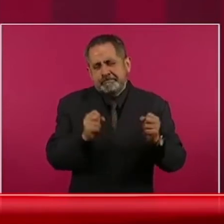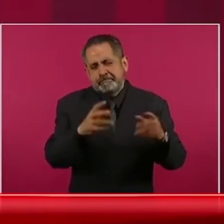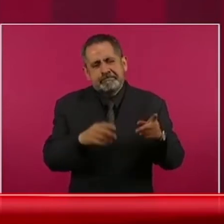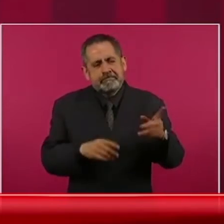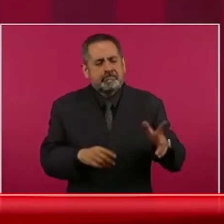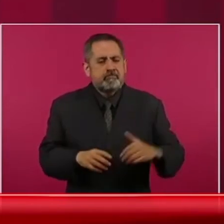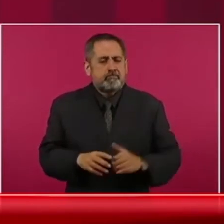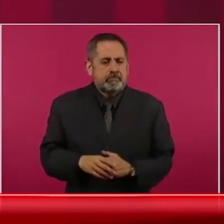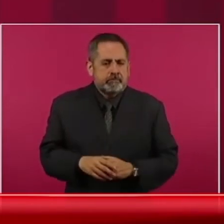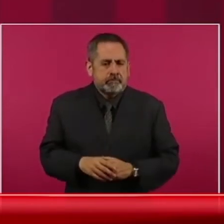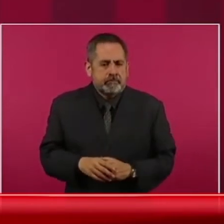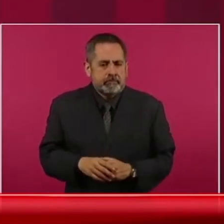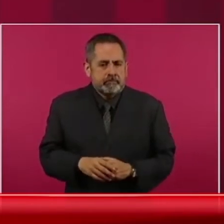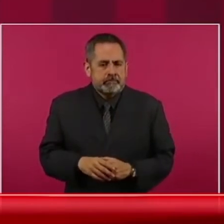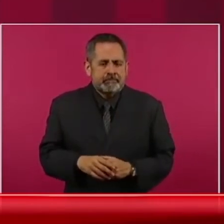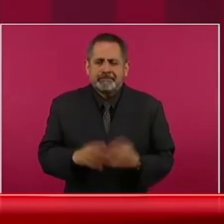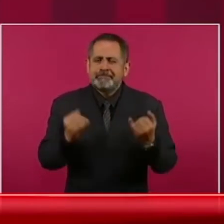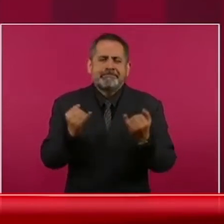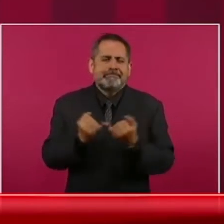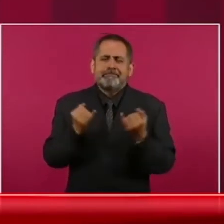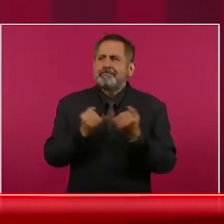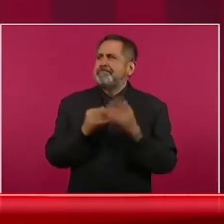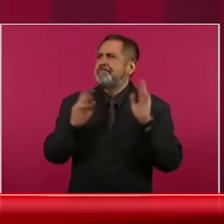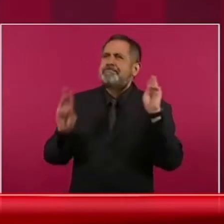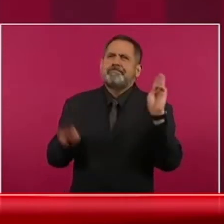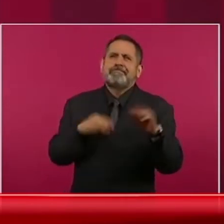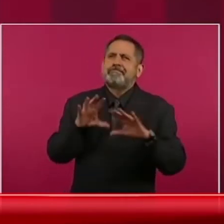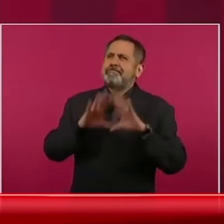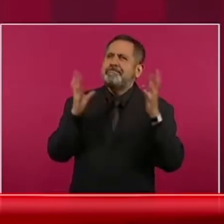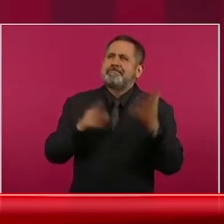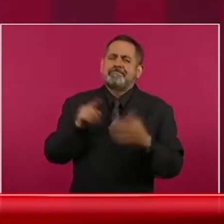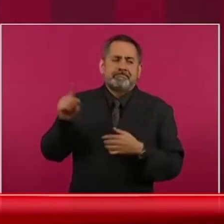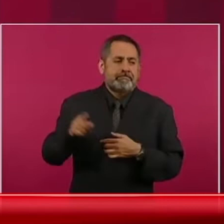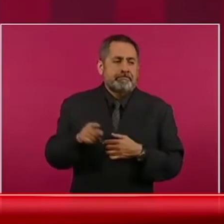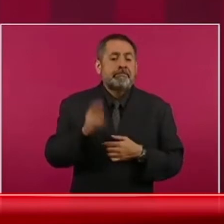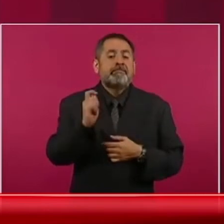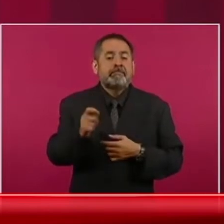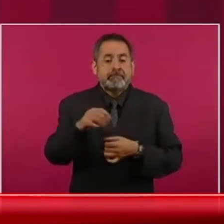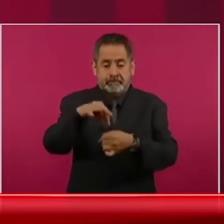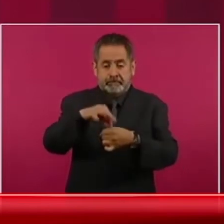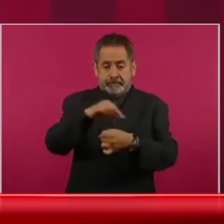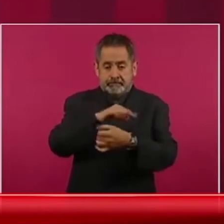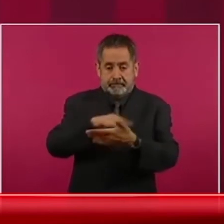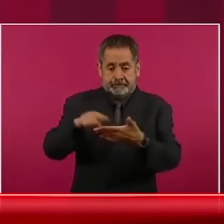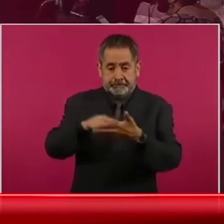Y como suele pasar en todo el mundo, en víspera de las elecciones